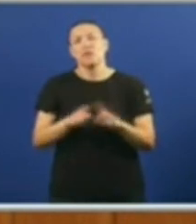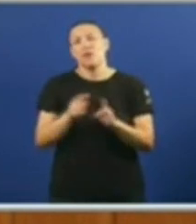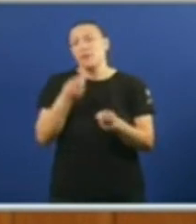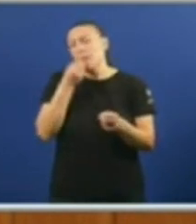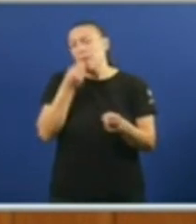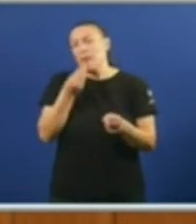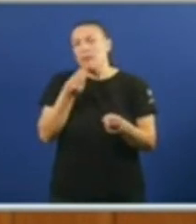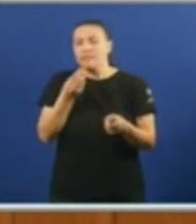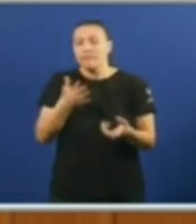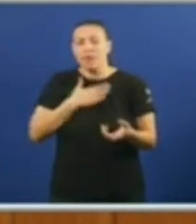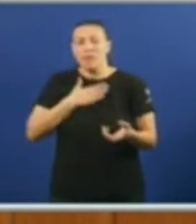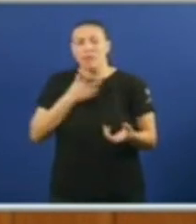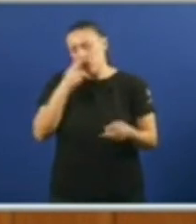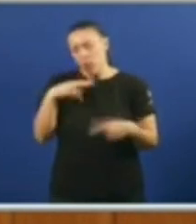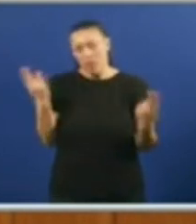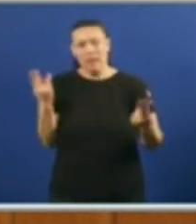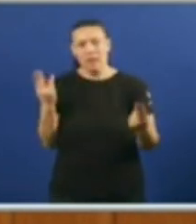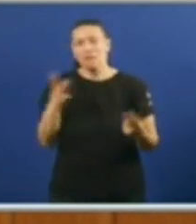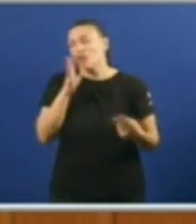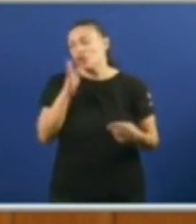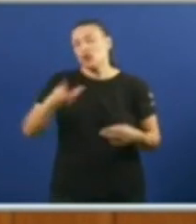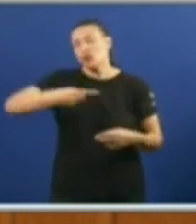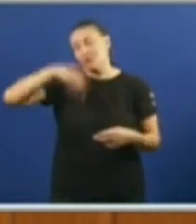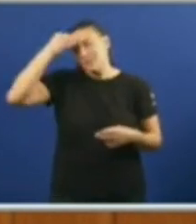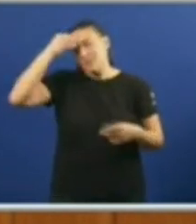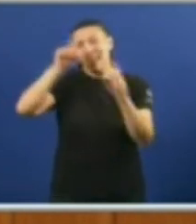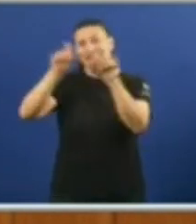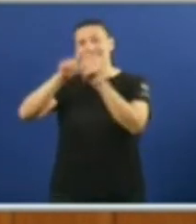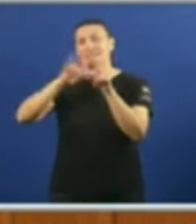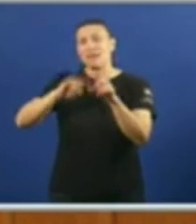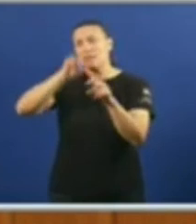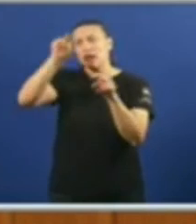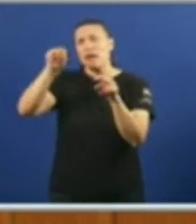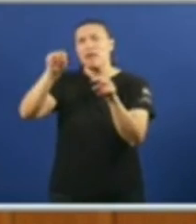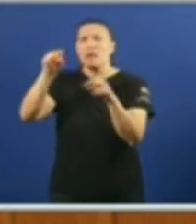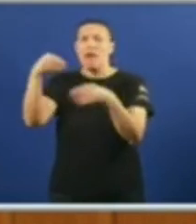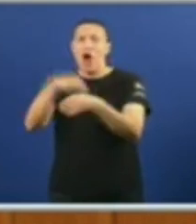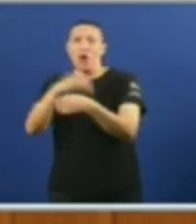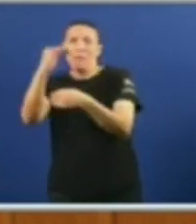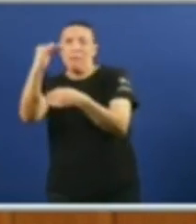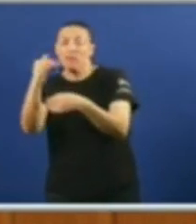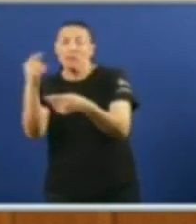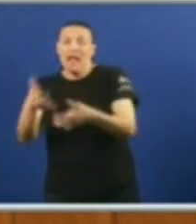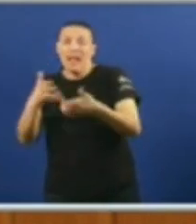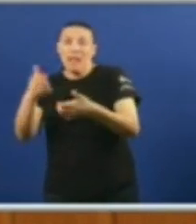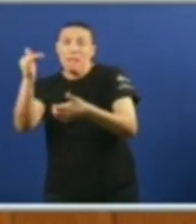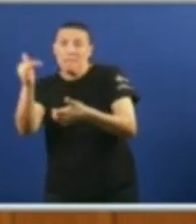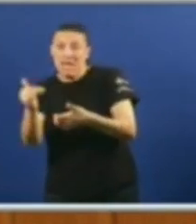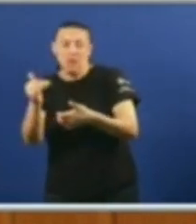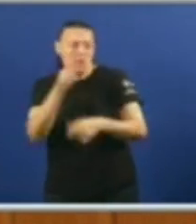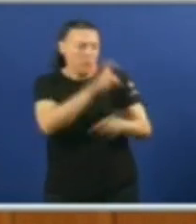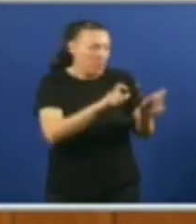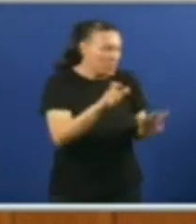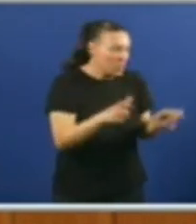ben público. Creemos que é mellor que as eléctricas gañen un pouco menos e as persoas non teñan que estar a dúas